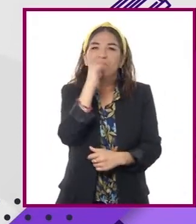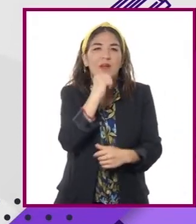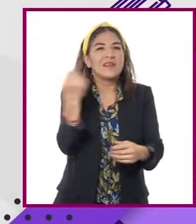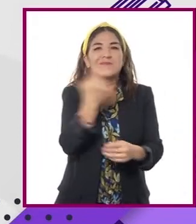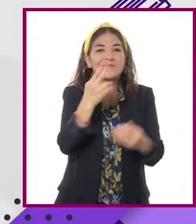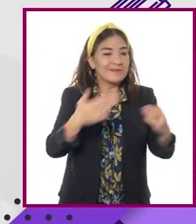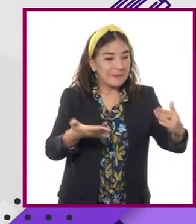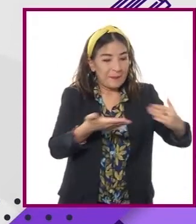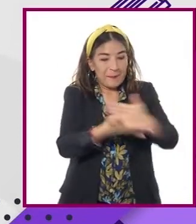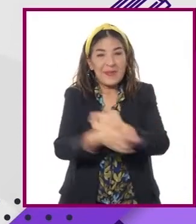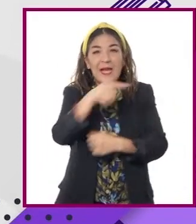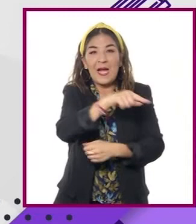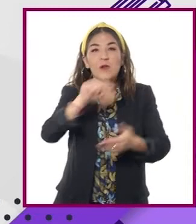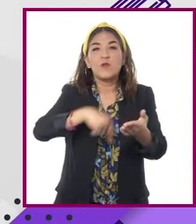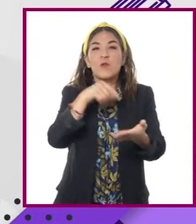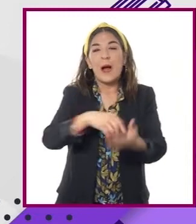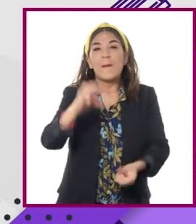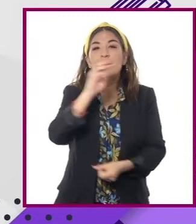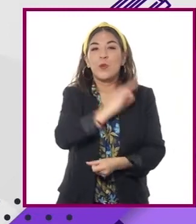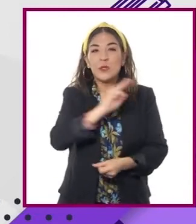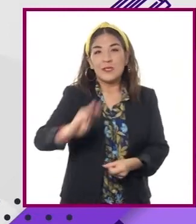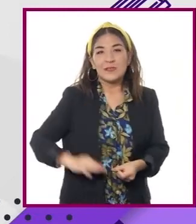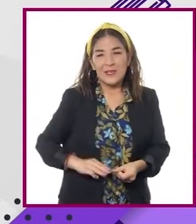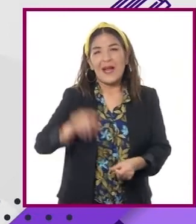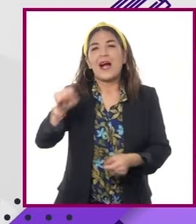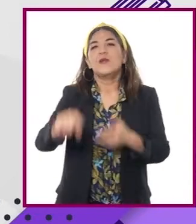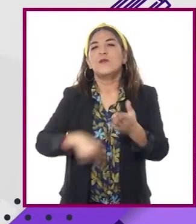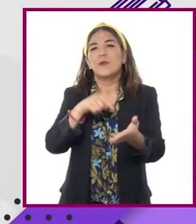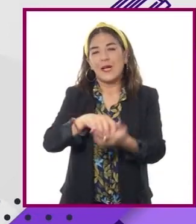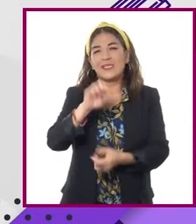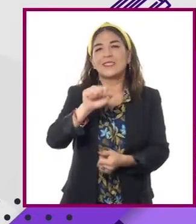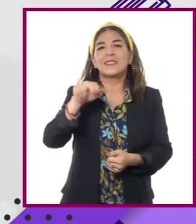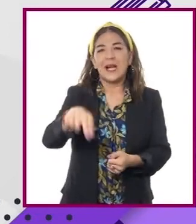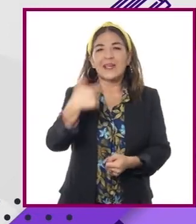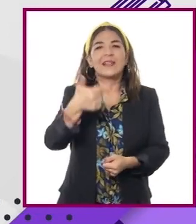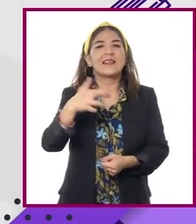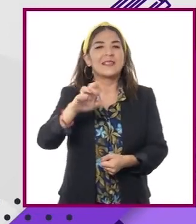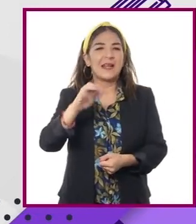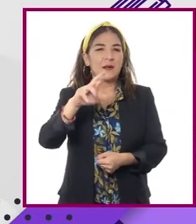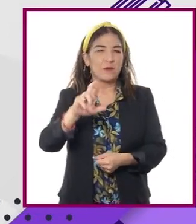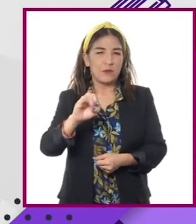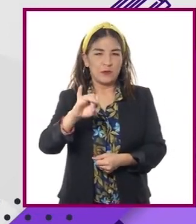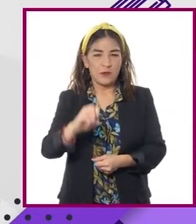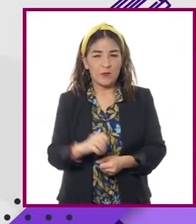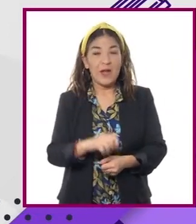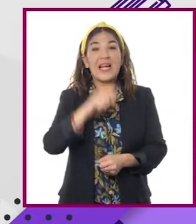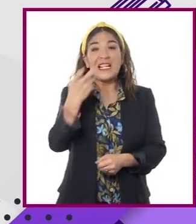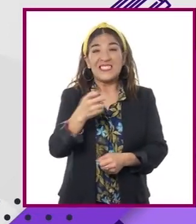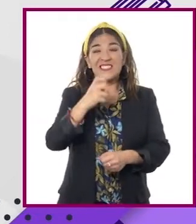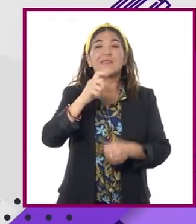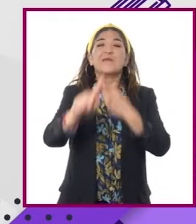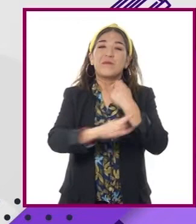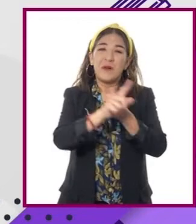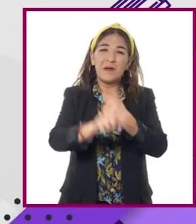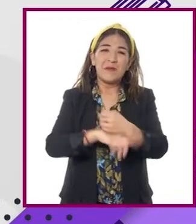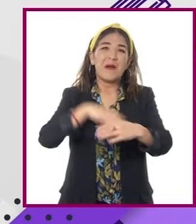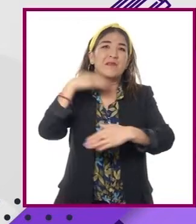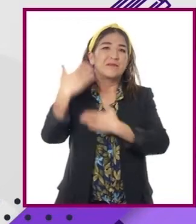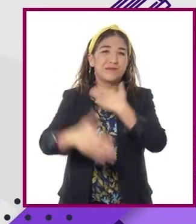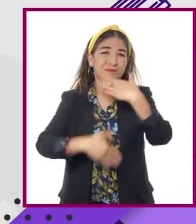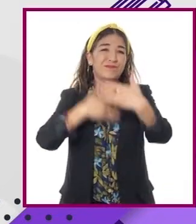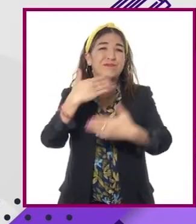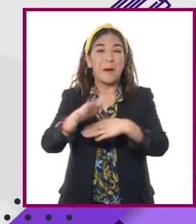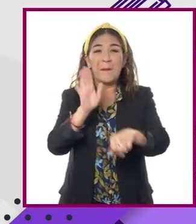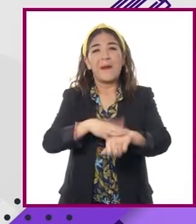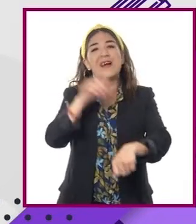cabecera municipal antes de llegar a San Gregorio. Los días pasan y este problema se alarga, porque